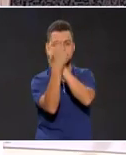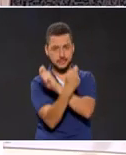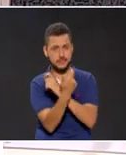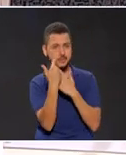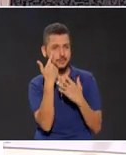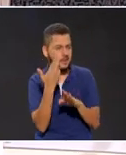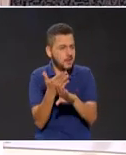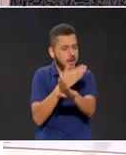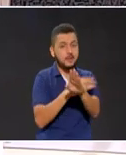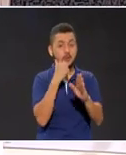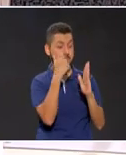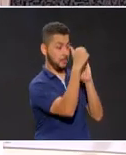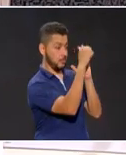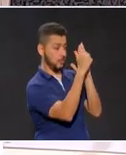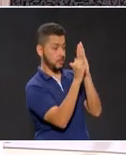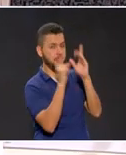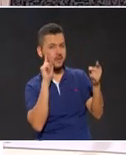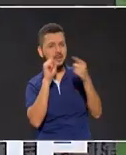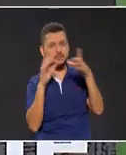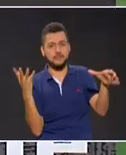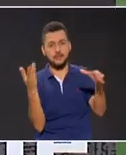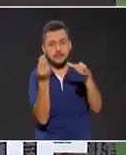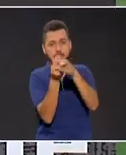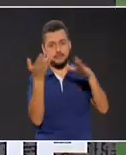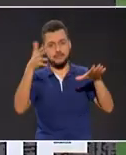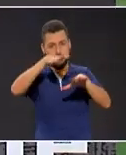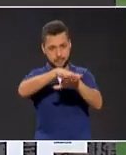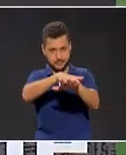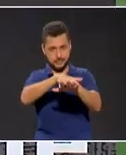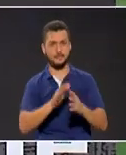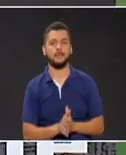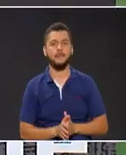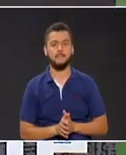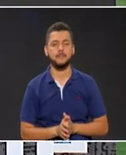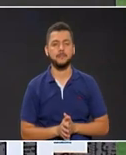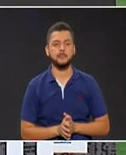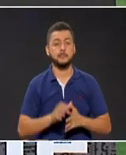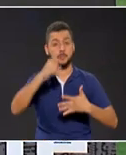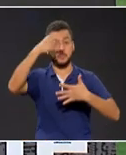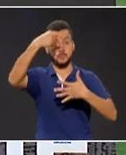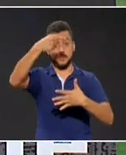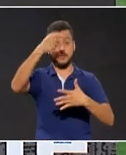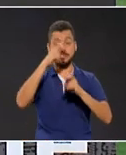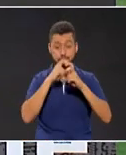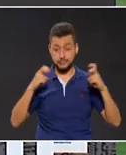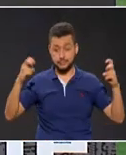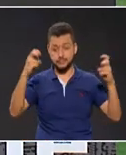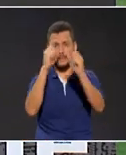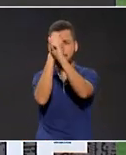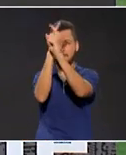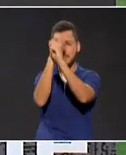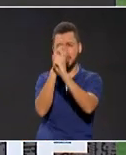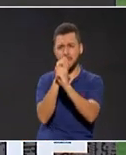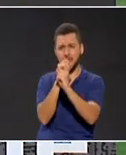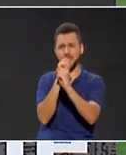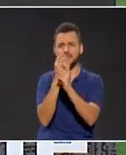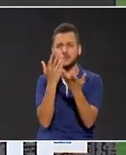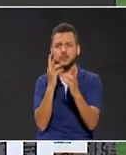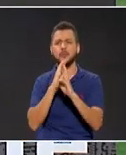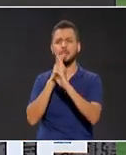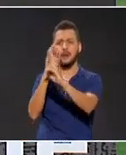programas culturales que los incorporen. Muy bien, muchas gracias. Sexto bloque de respuestas y preguntas, o al contrario, de preguntas